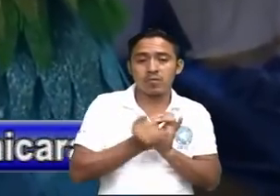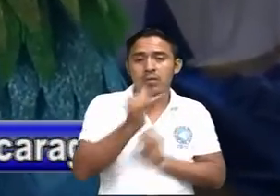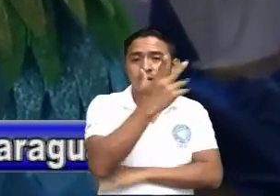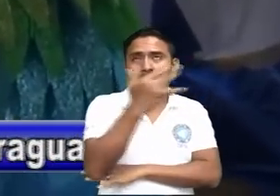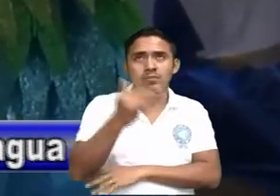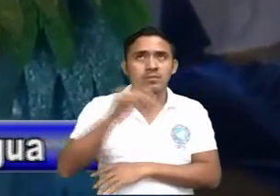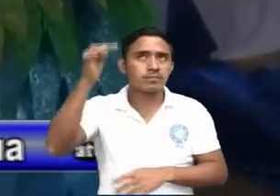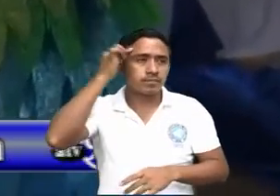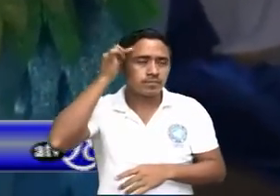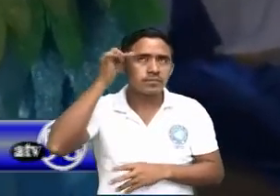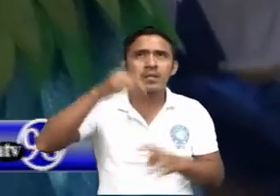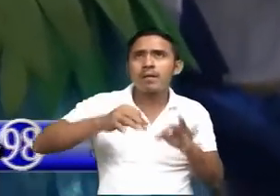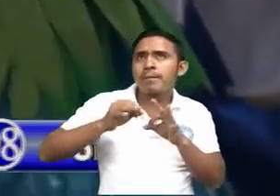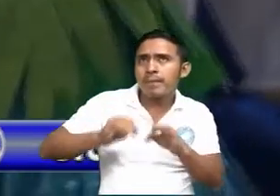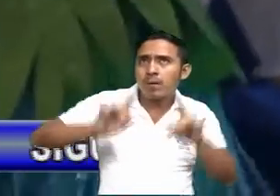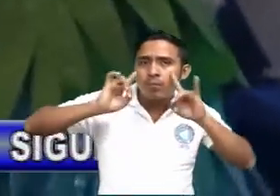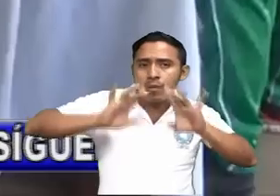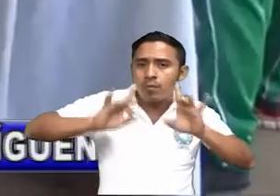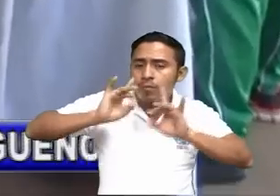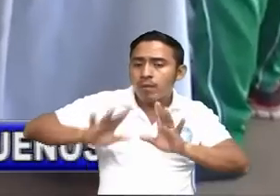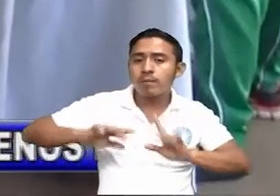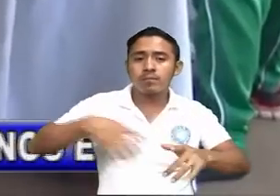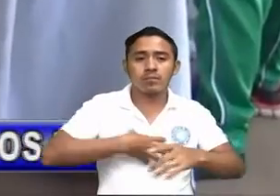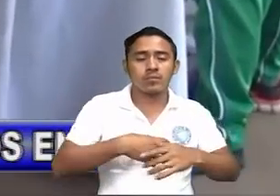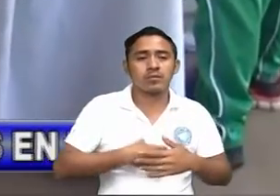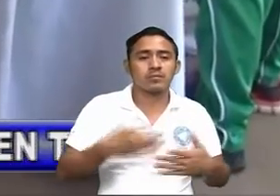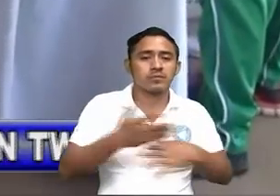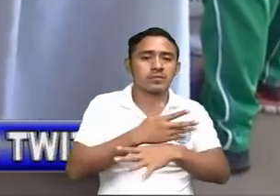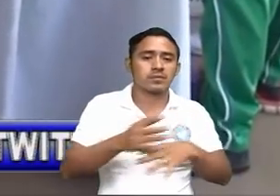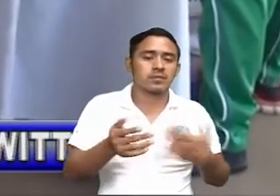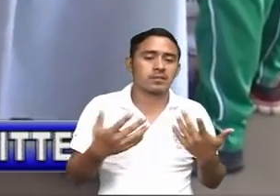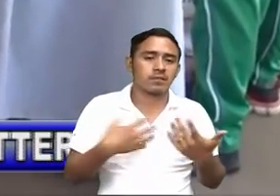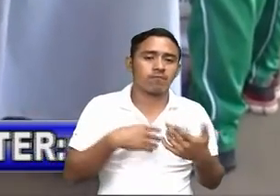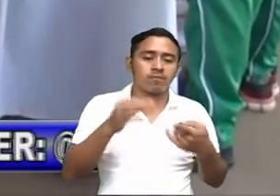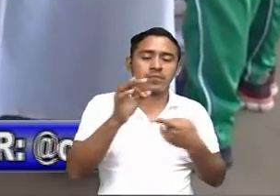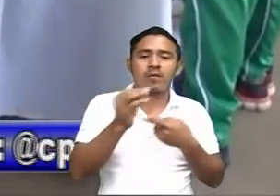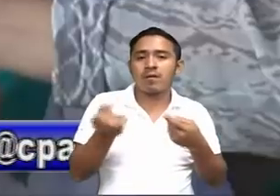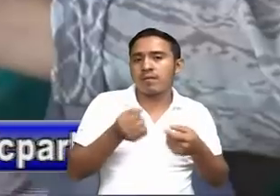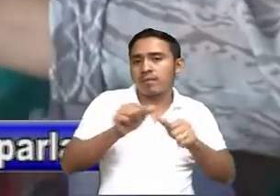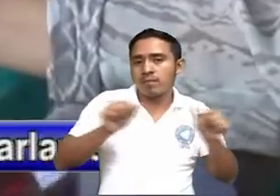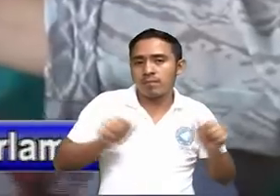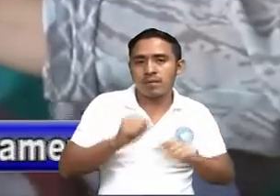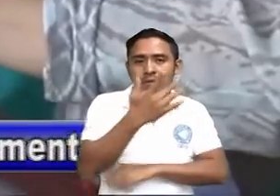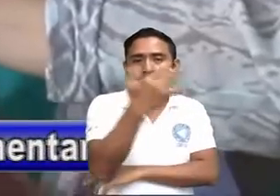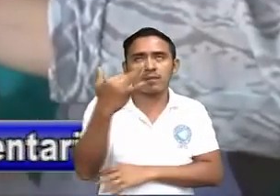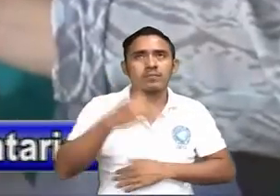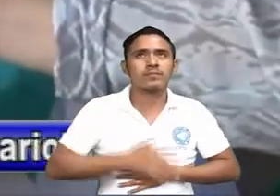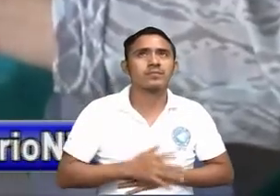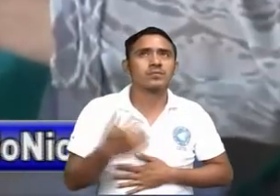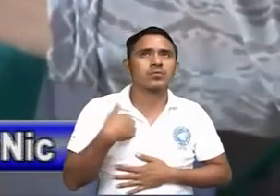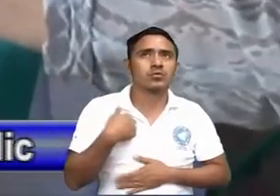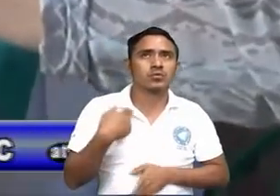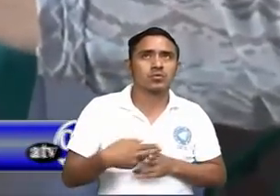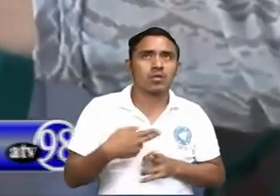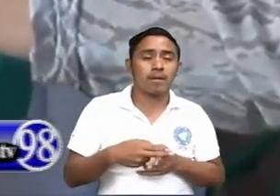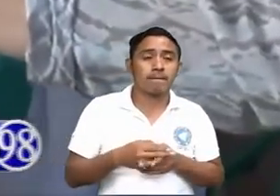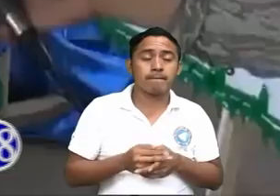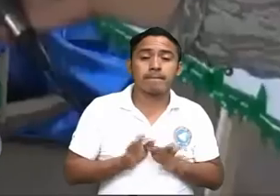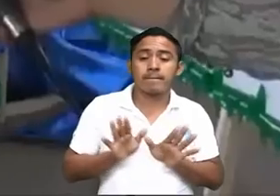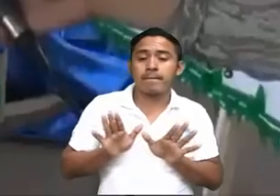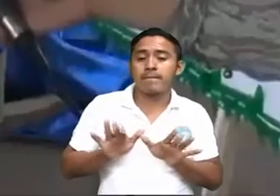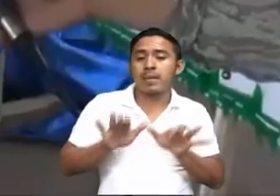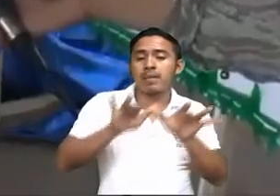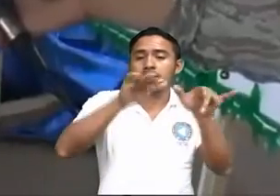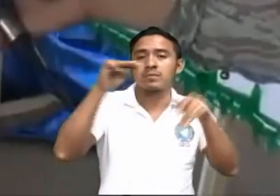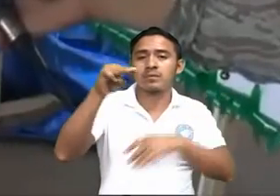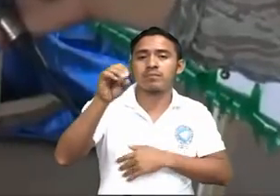buscando crear conciencia para proteger la conservación de las especies de nuestra flora y fauna. Estoy representando a la mariposa monarca.